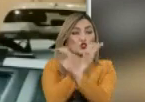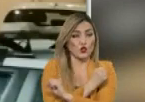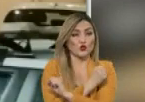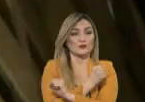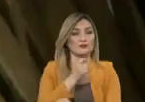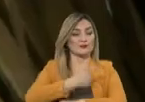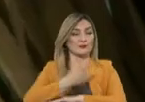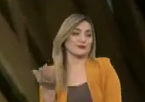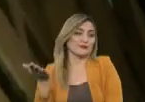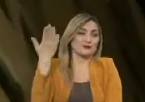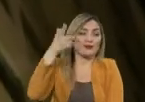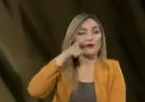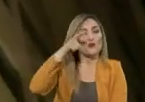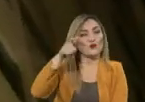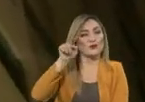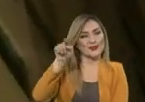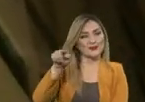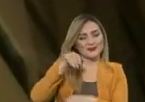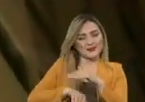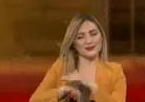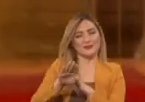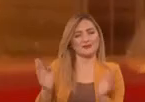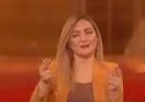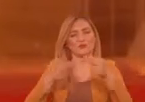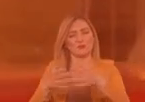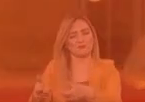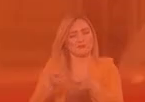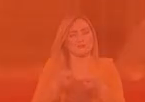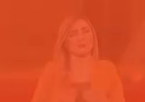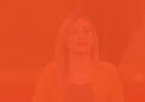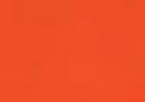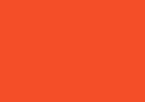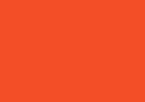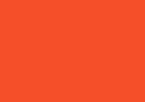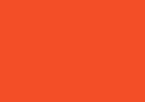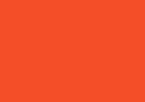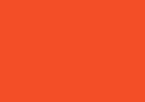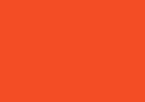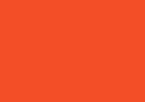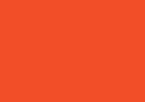embargo, en días pasados, la fiscalía ya allanó este edificio. Dayana Monroy, 24 horas.